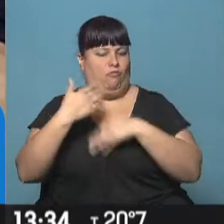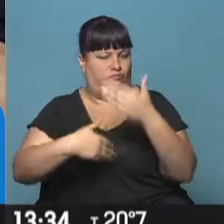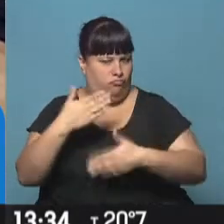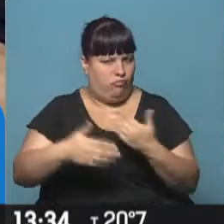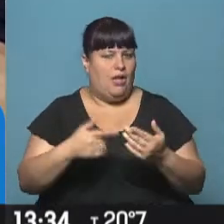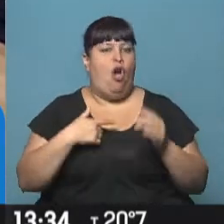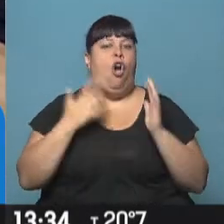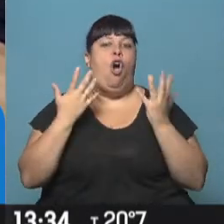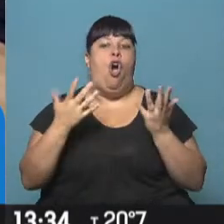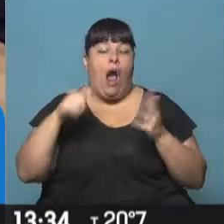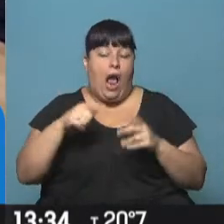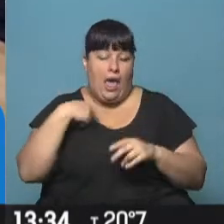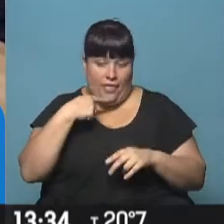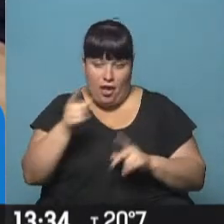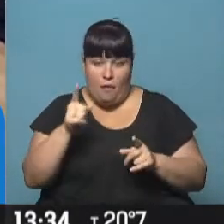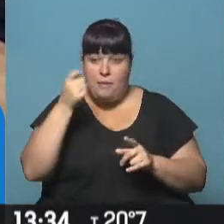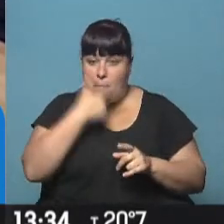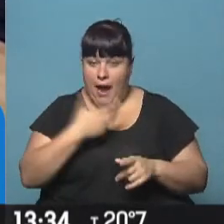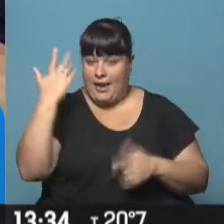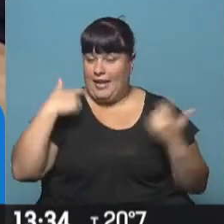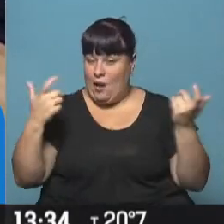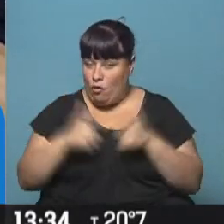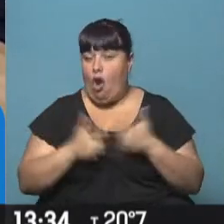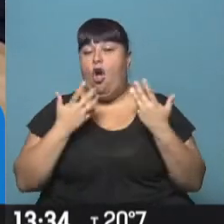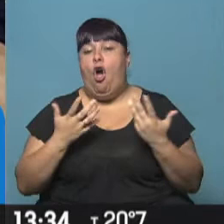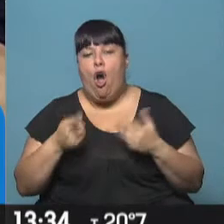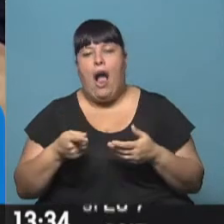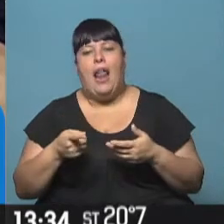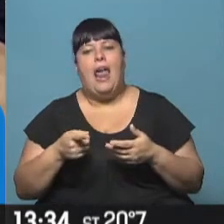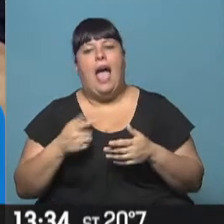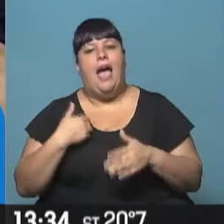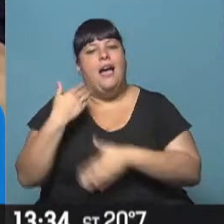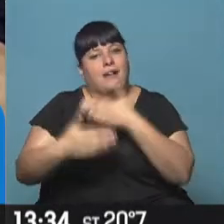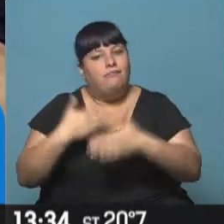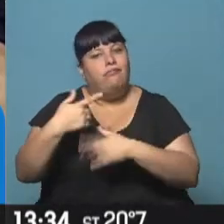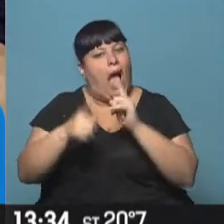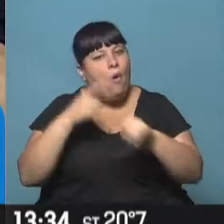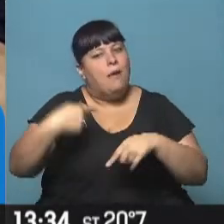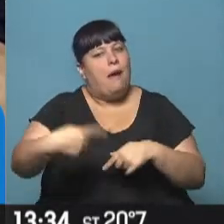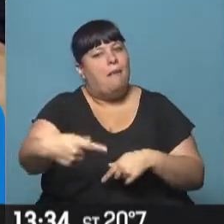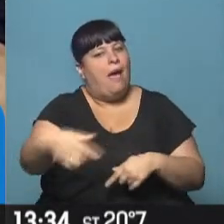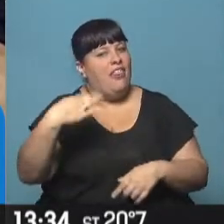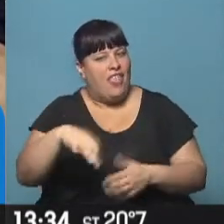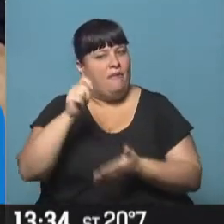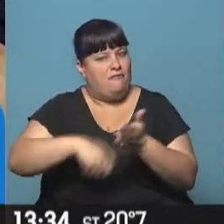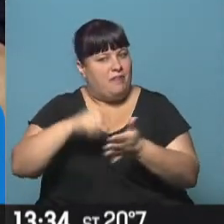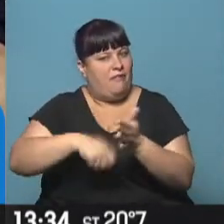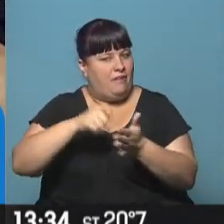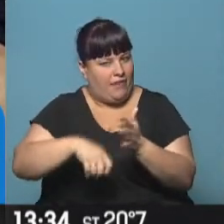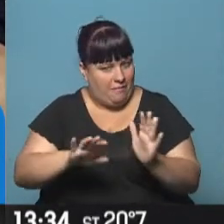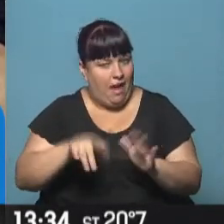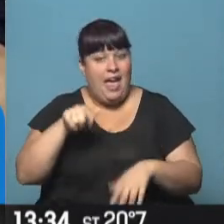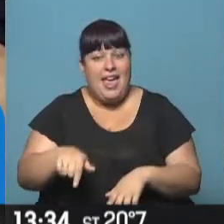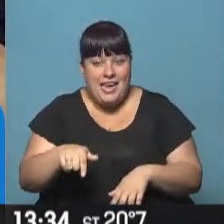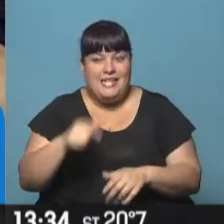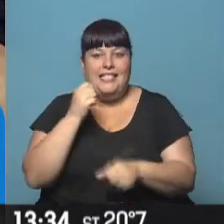que esperamos que sea, y también lo dijo Mauricio en la reunión, una etapa más de muchos acuerdos más que hay que seguir suscribiendo. Esta